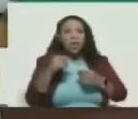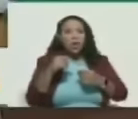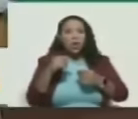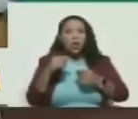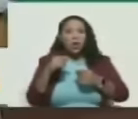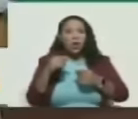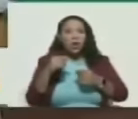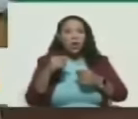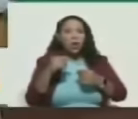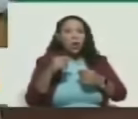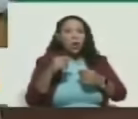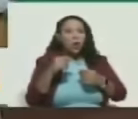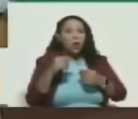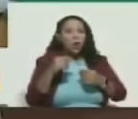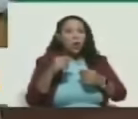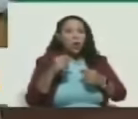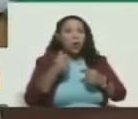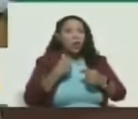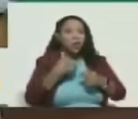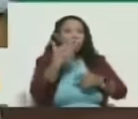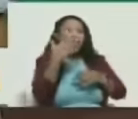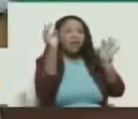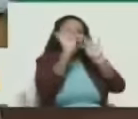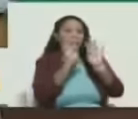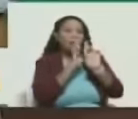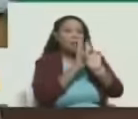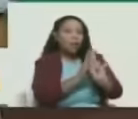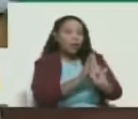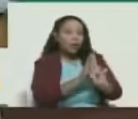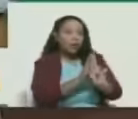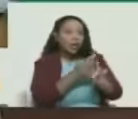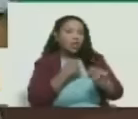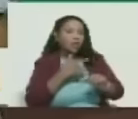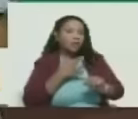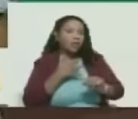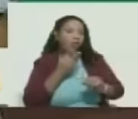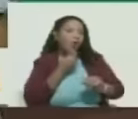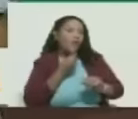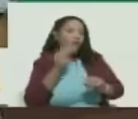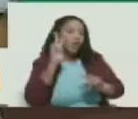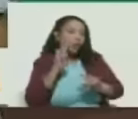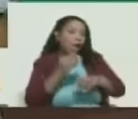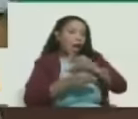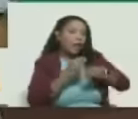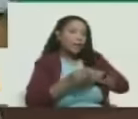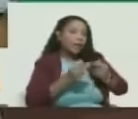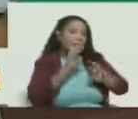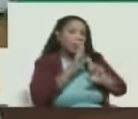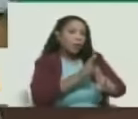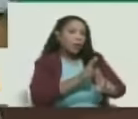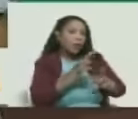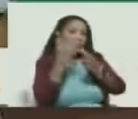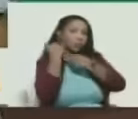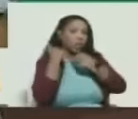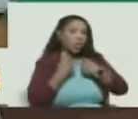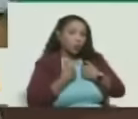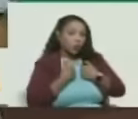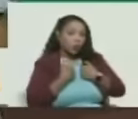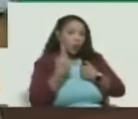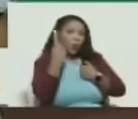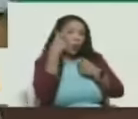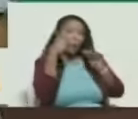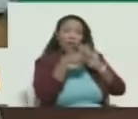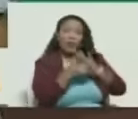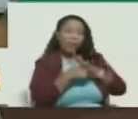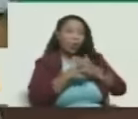con 3 formas de cómo me siento como joven venezolana al asumir esta responsabilidad. 1,